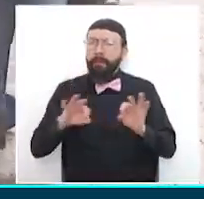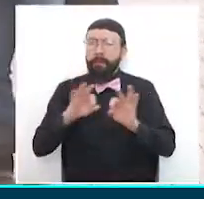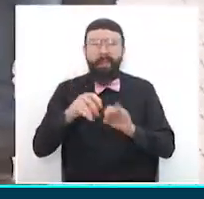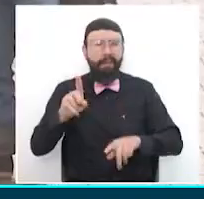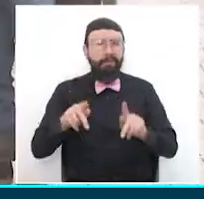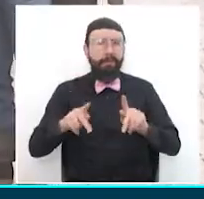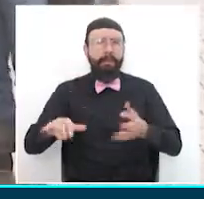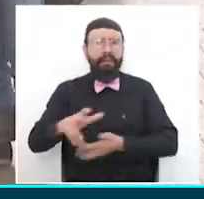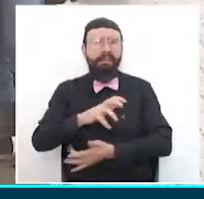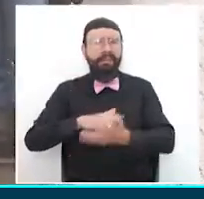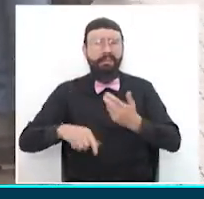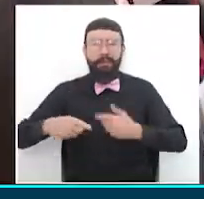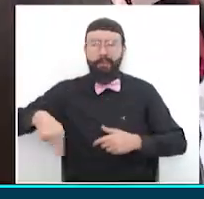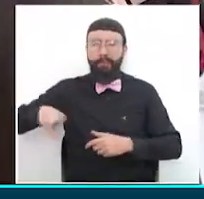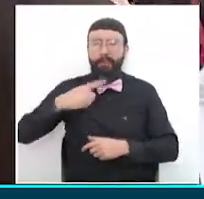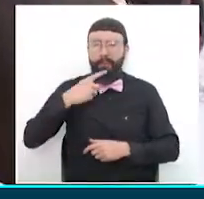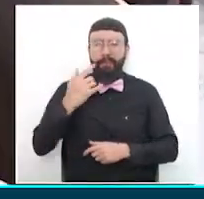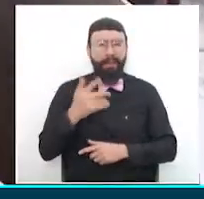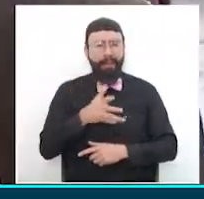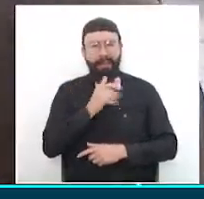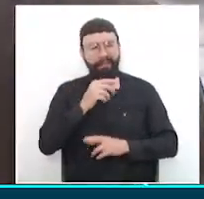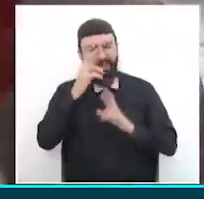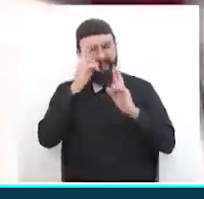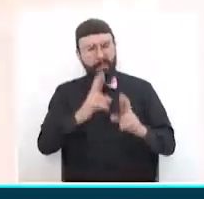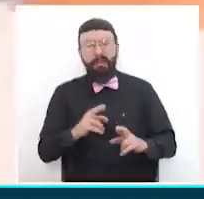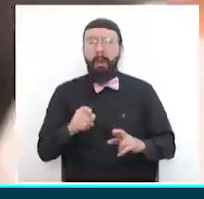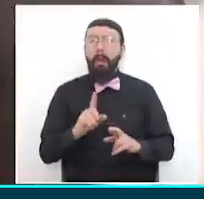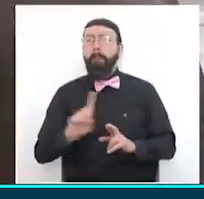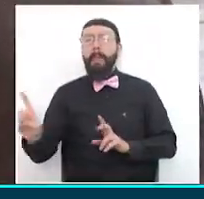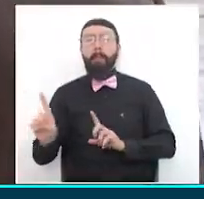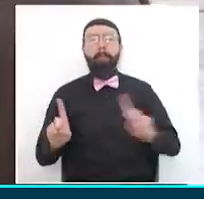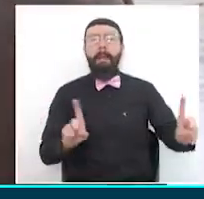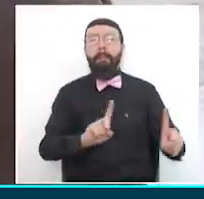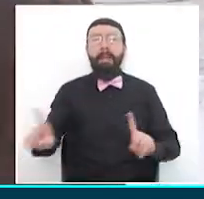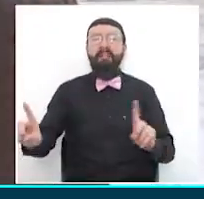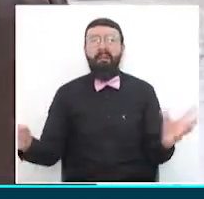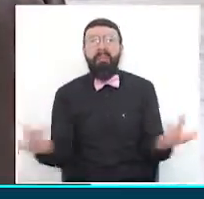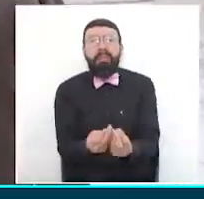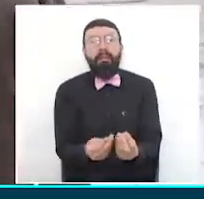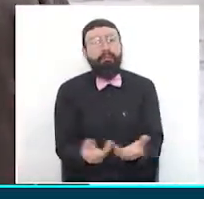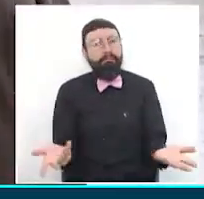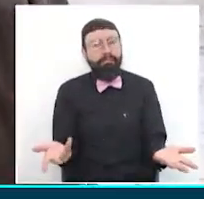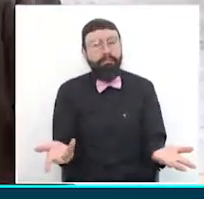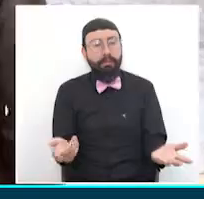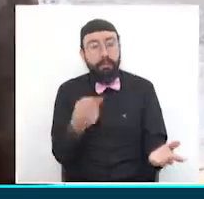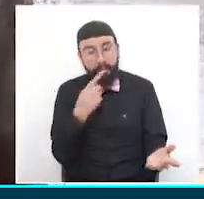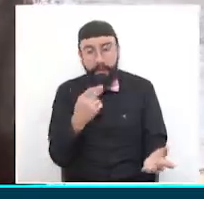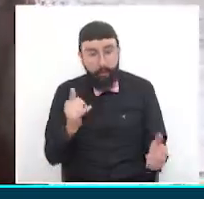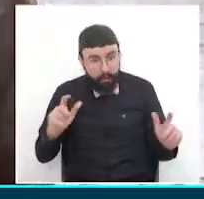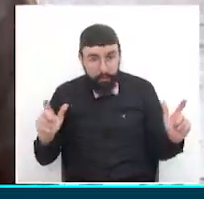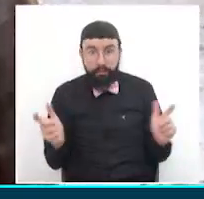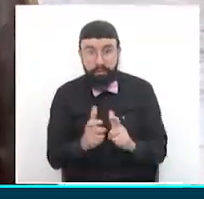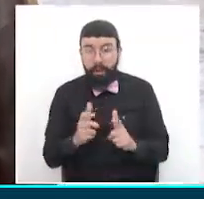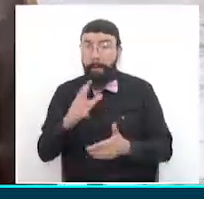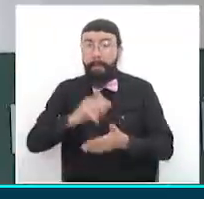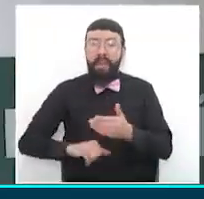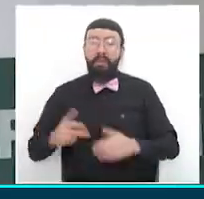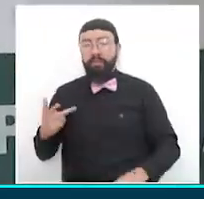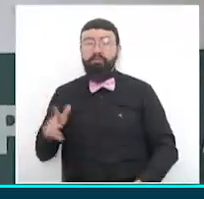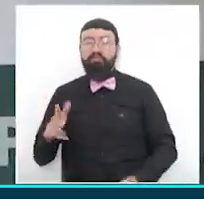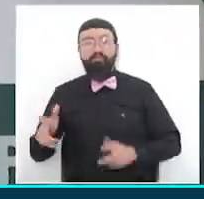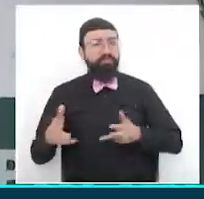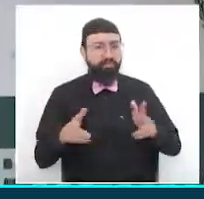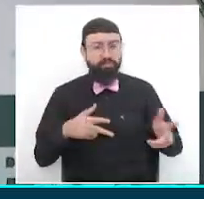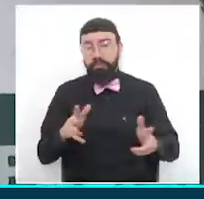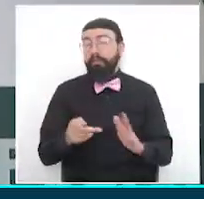de los manizaleños es el de no respetar el denominado aislamiento preventivo. Deberíamos entender que si se disminuye la circulación por las vías públicas,